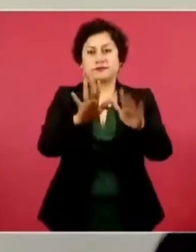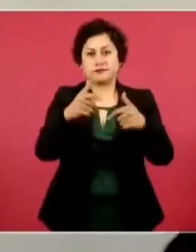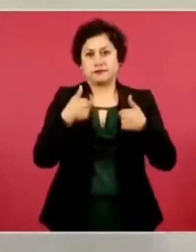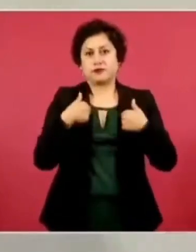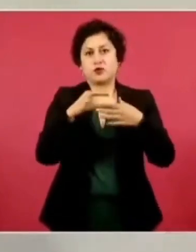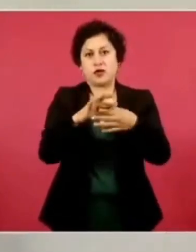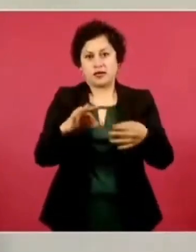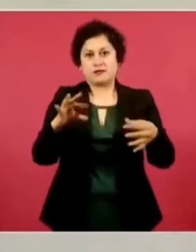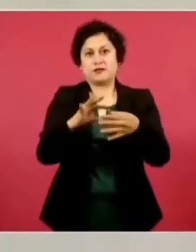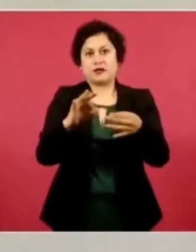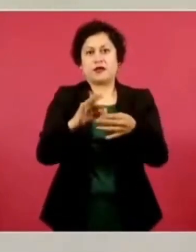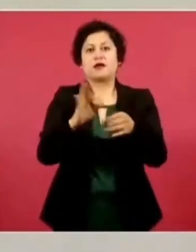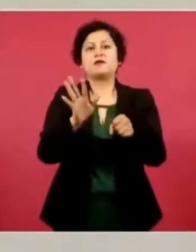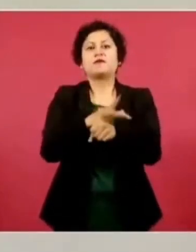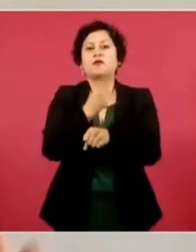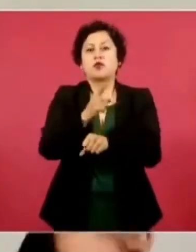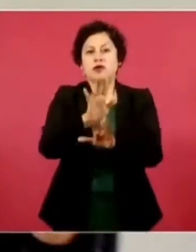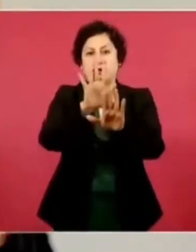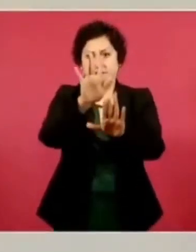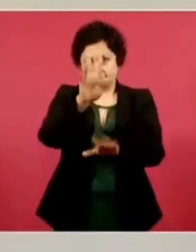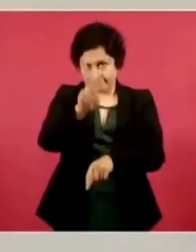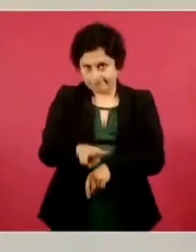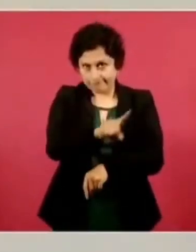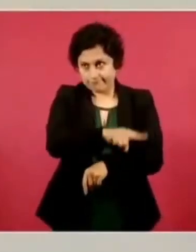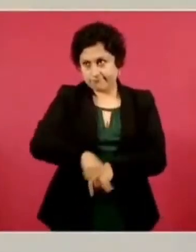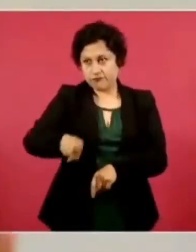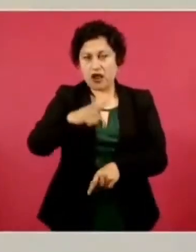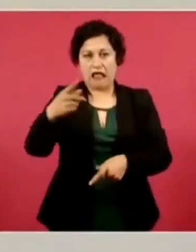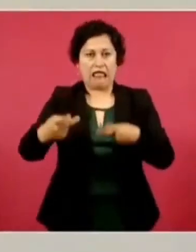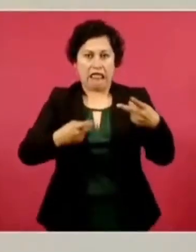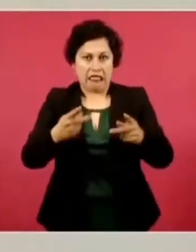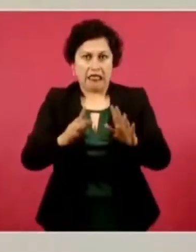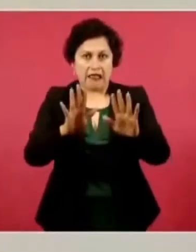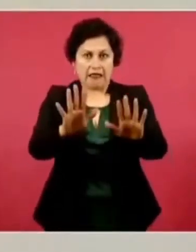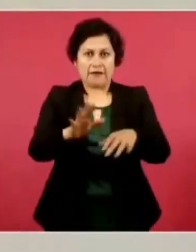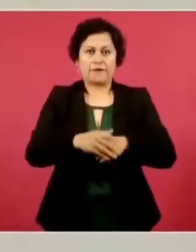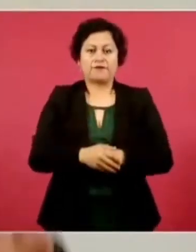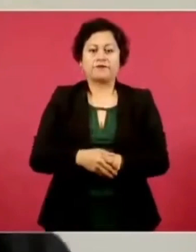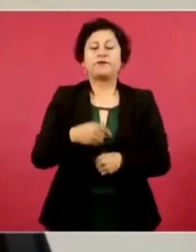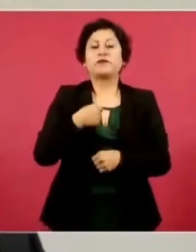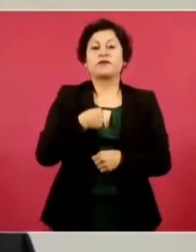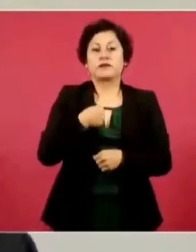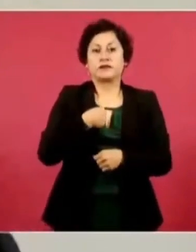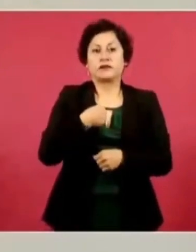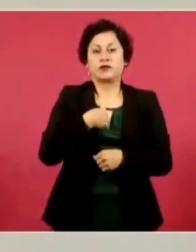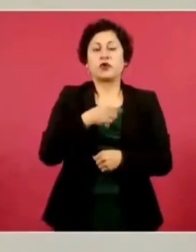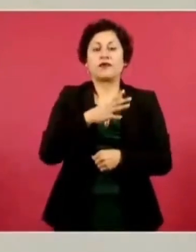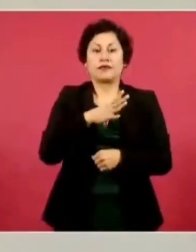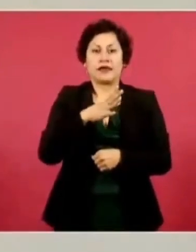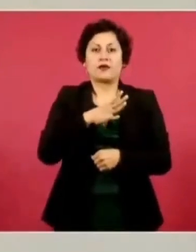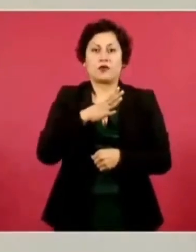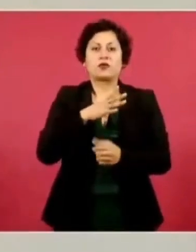buenos para cuestionar, yo tengo una pequeña capacidad diferente, yo estoy sorda de este lado.